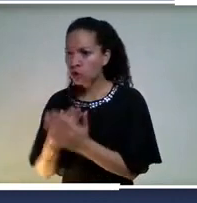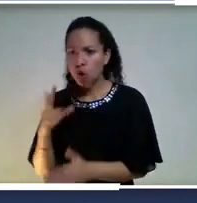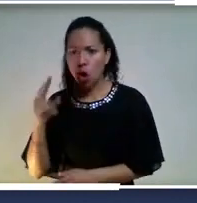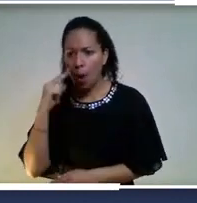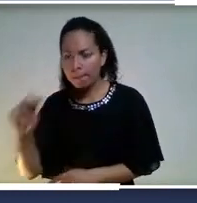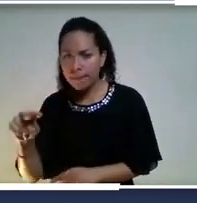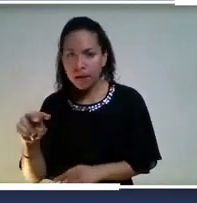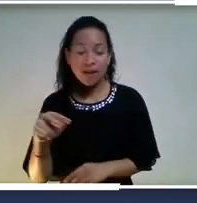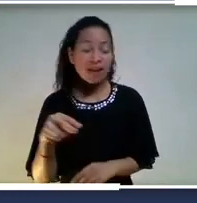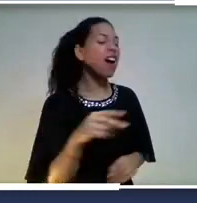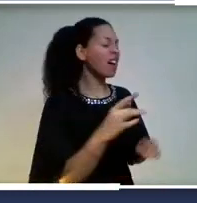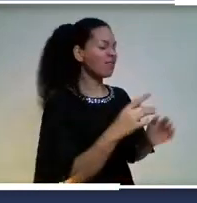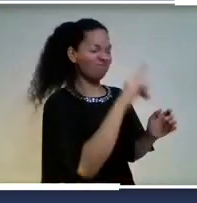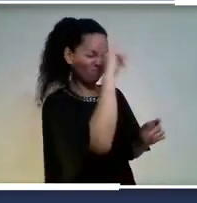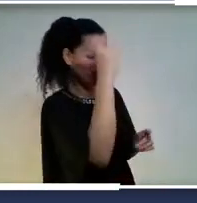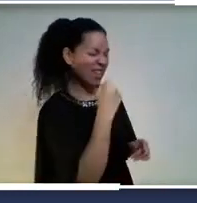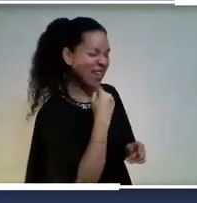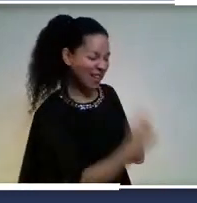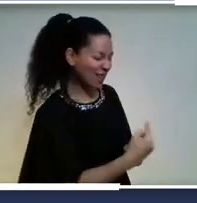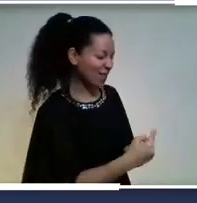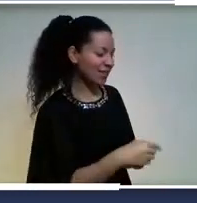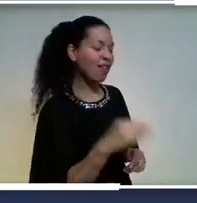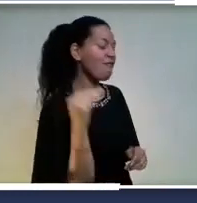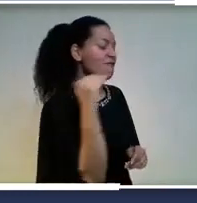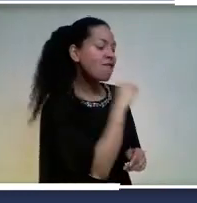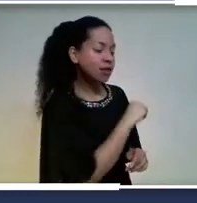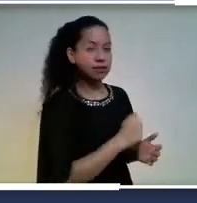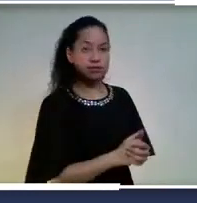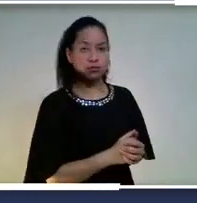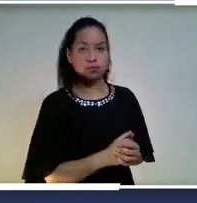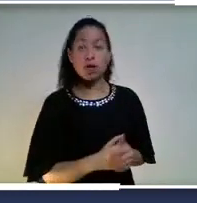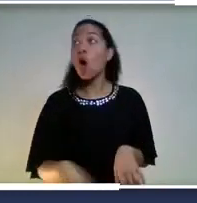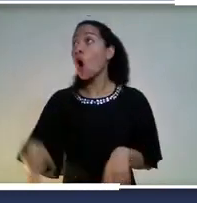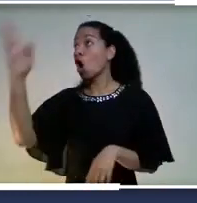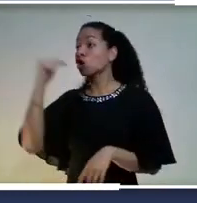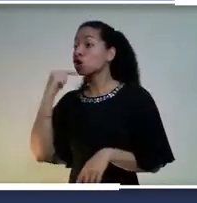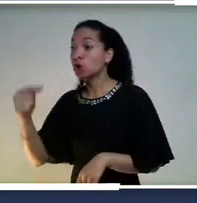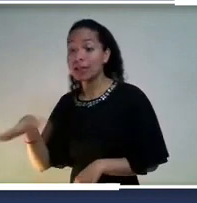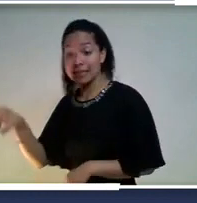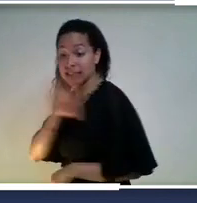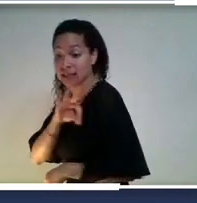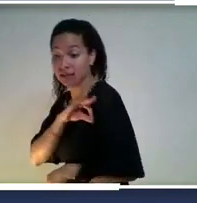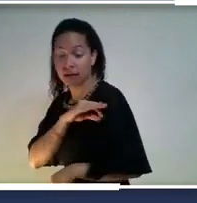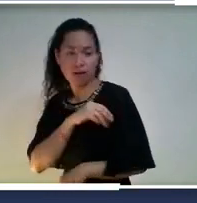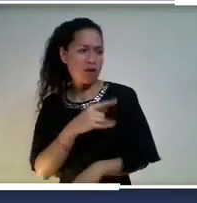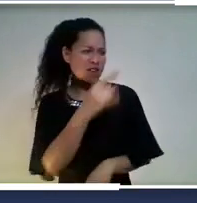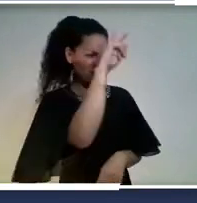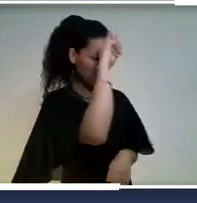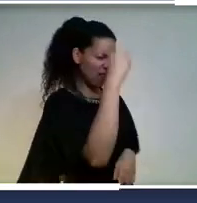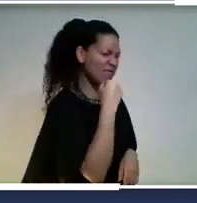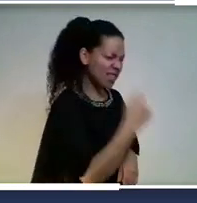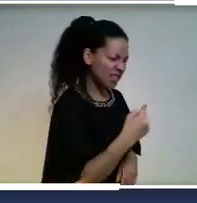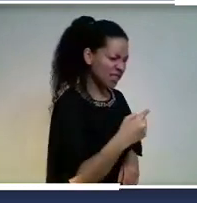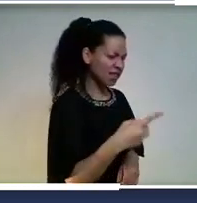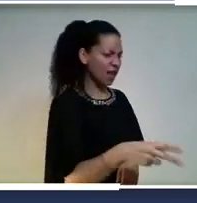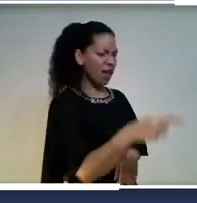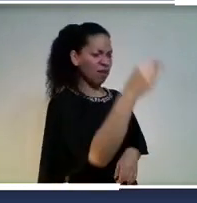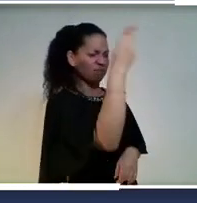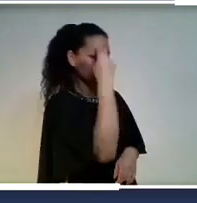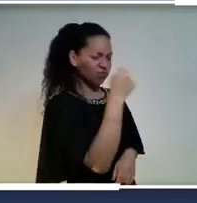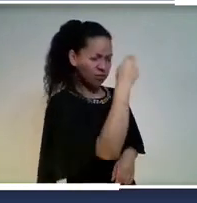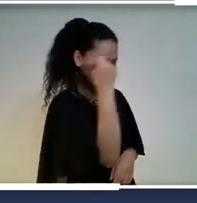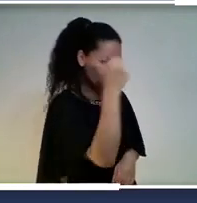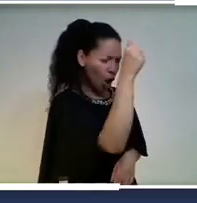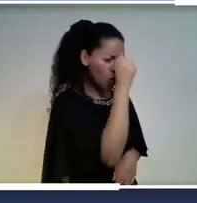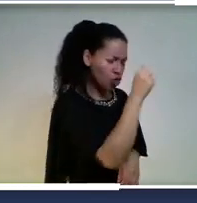sábado que la tradición del no es domingo dios dice en su palabra el bautismo por inmersión